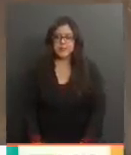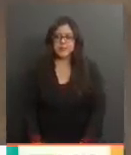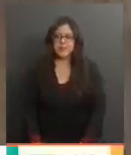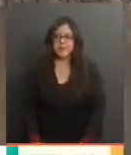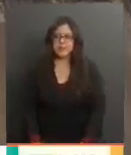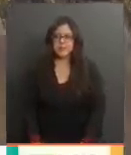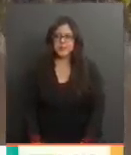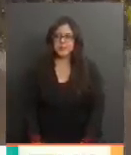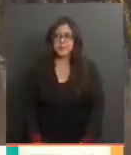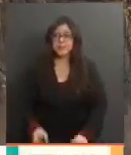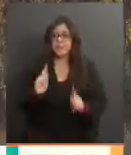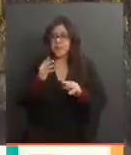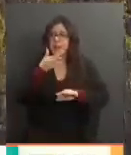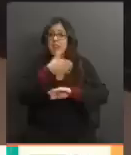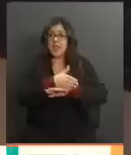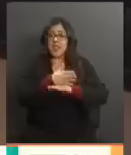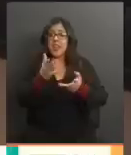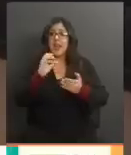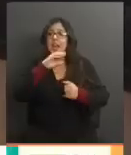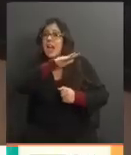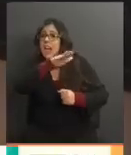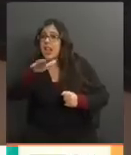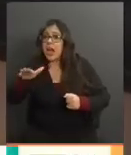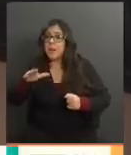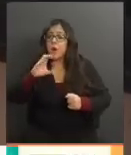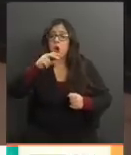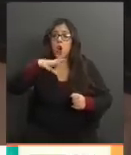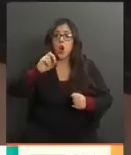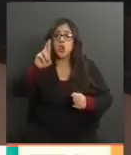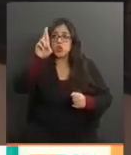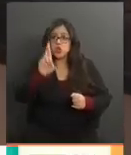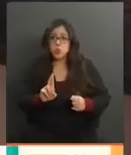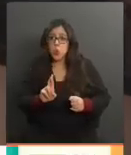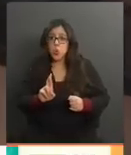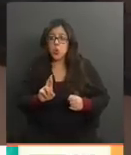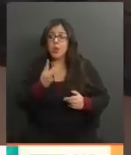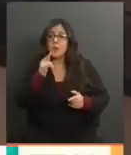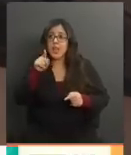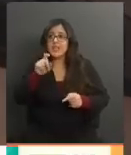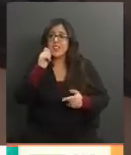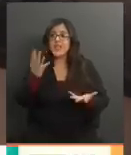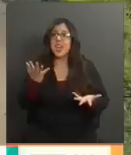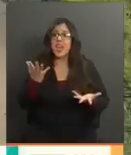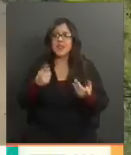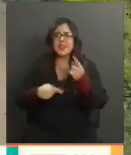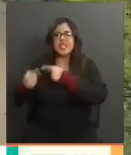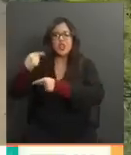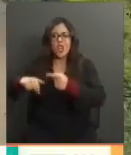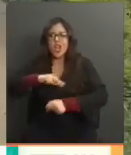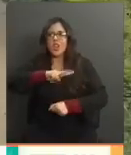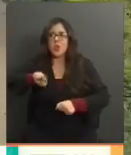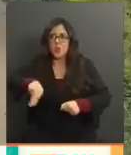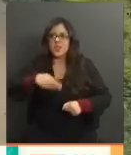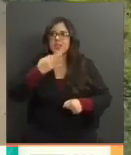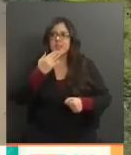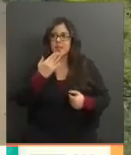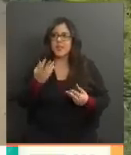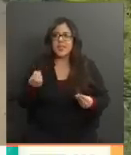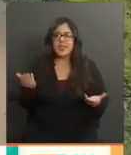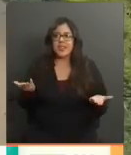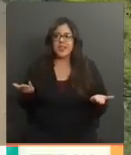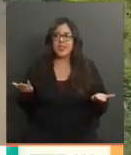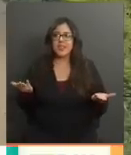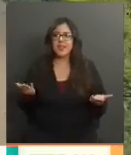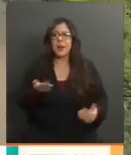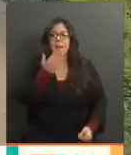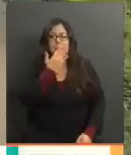Hay que ir a la Viña Cono Sur en Chimbarongo, porque ahí encontrarán un pedazo de nuestra historia y encontrarán, por supuesto, los